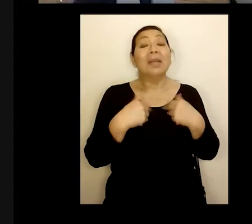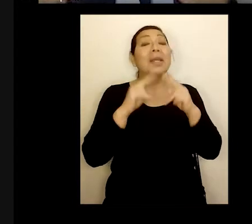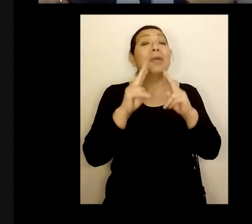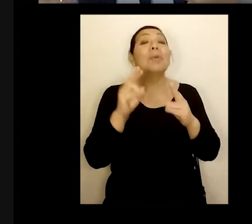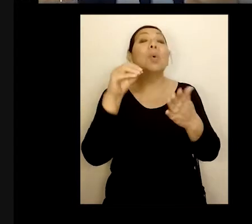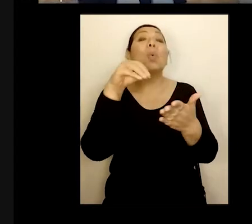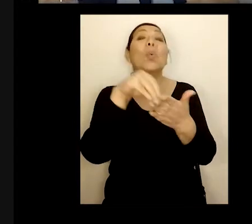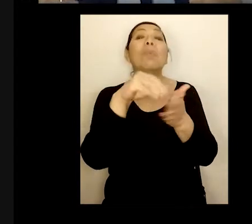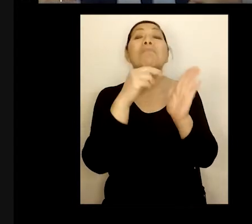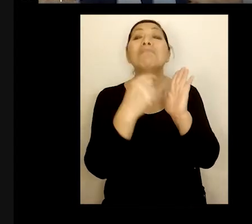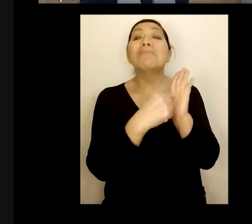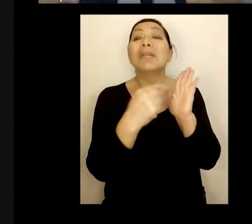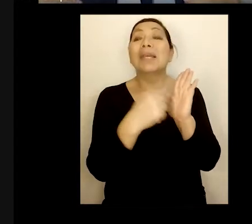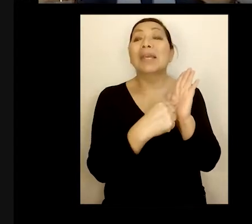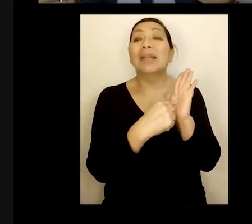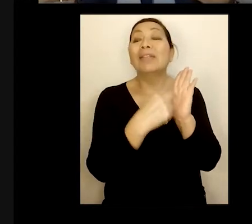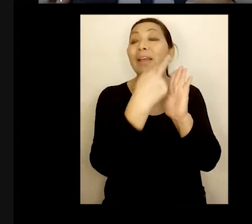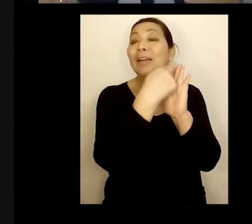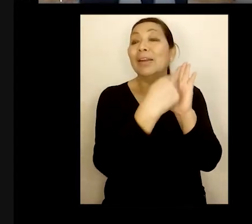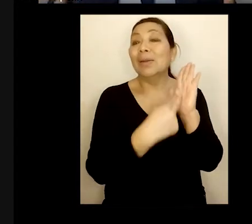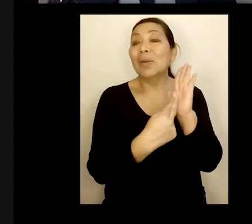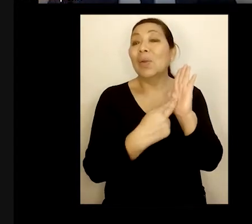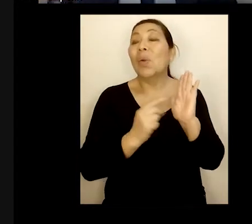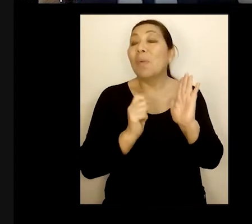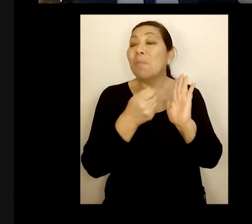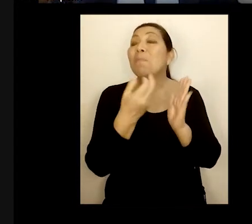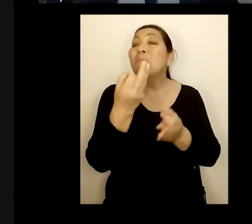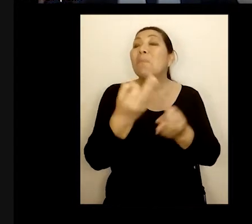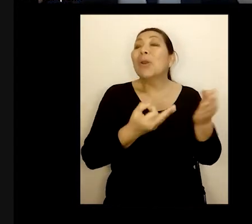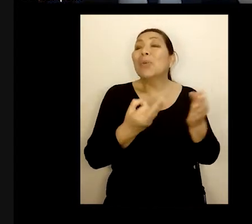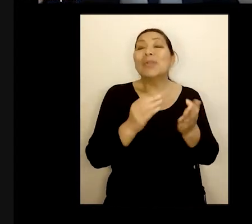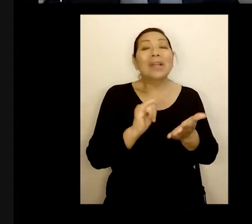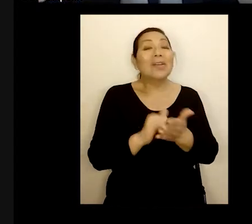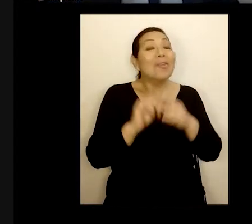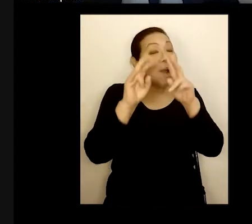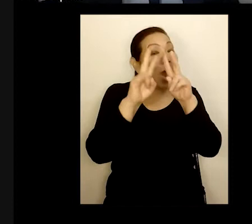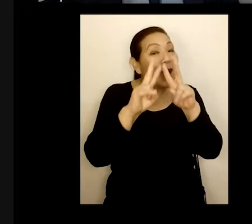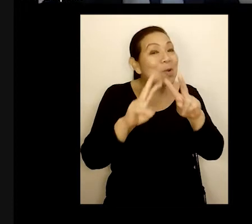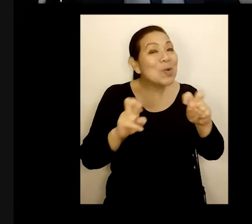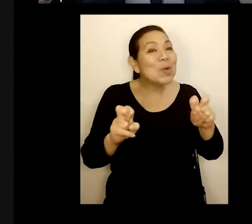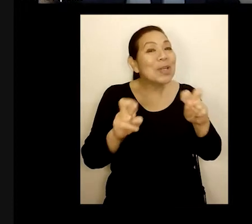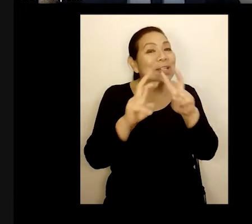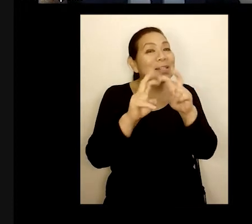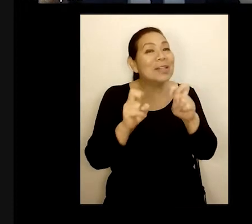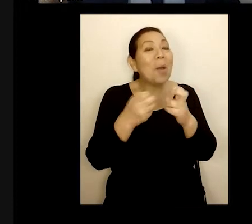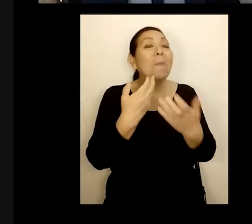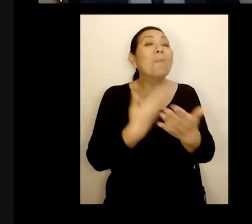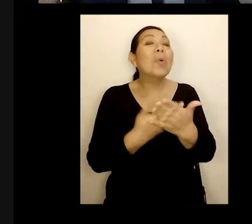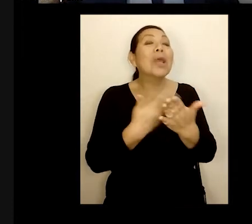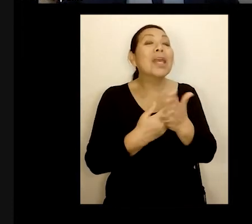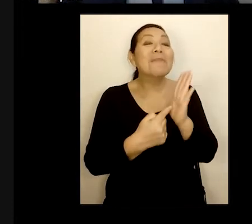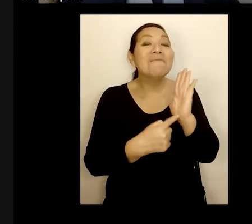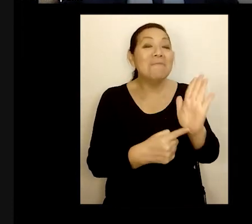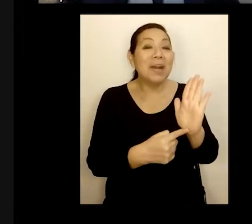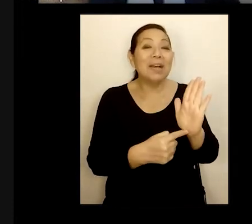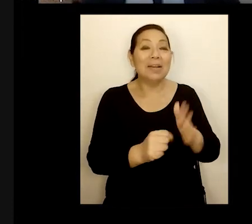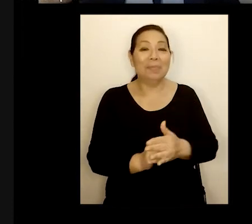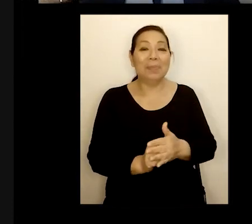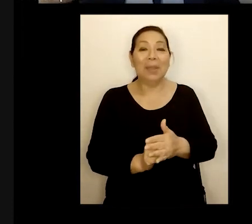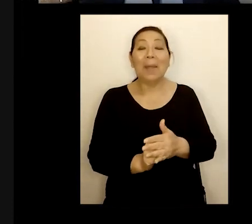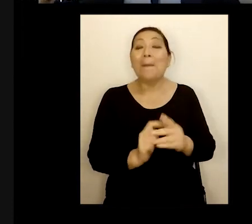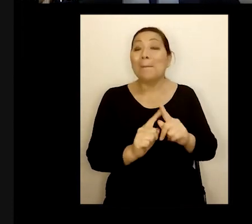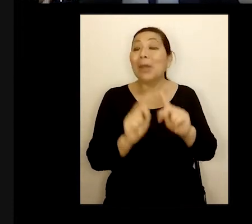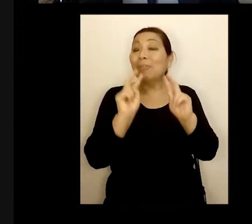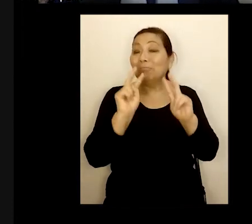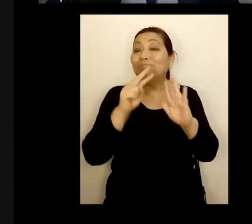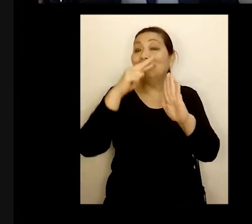verificar el cumplimiento de ciertos requisitos o presupuestos. Debe realizar un análisis de insuficiencia probatoria.